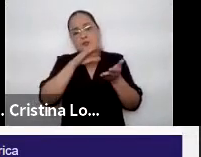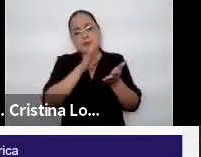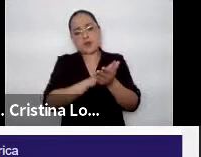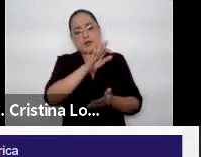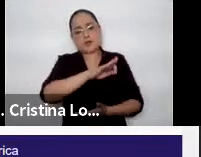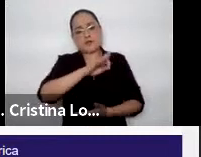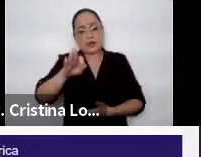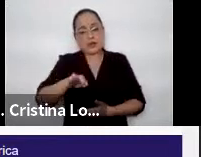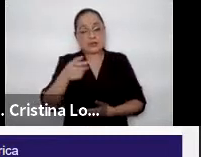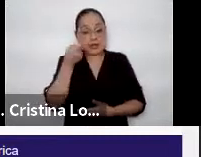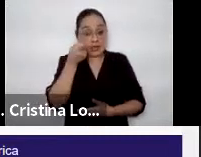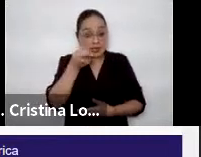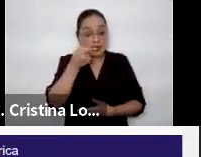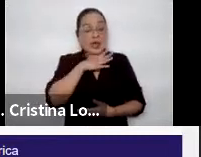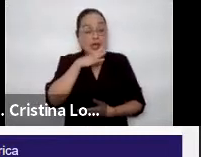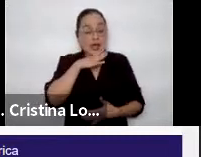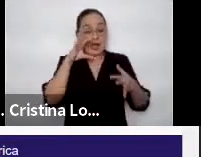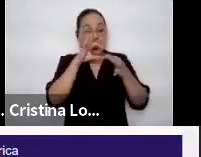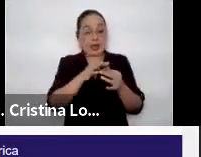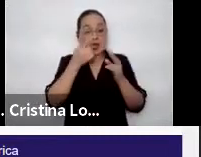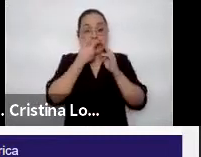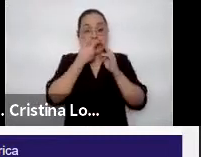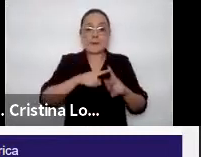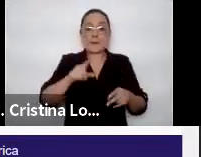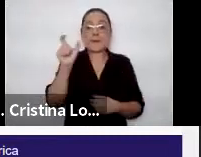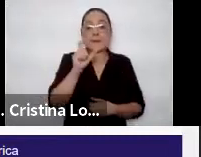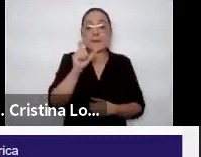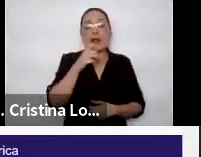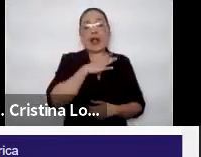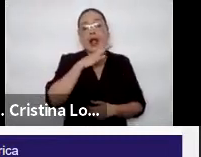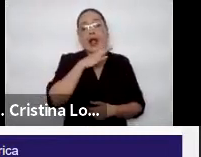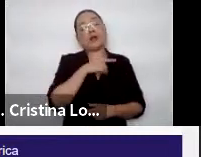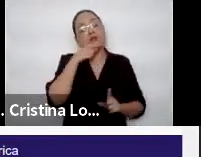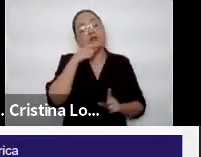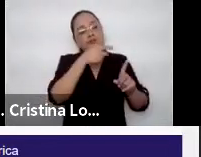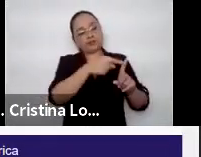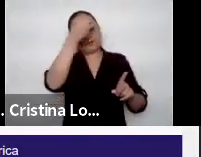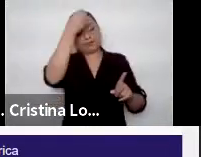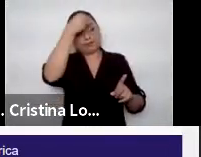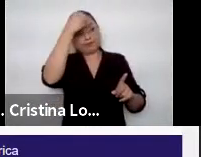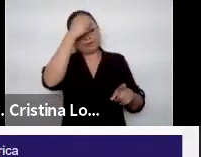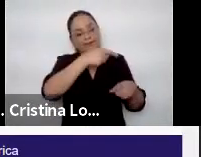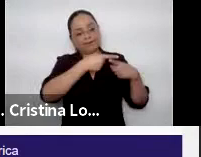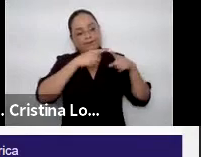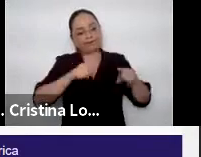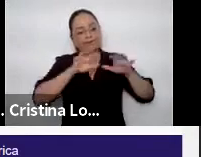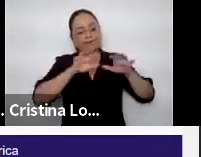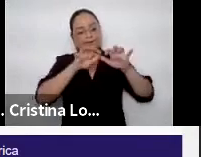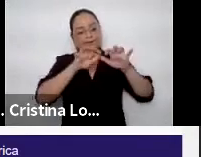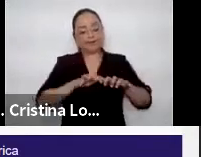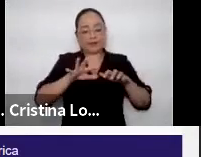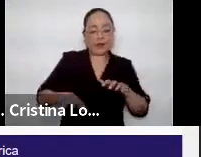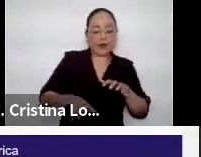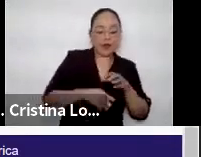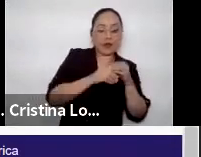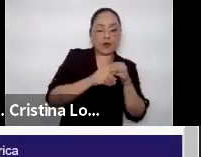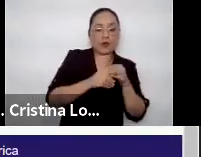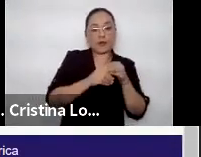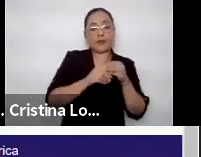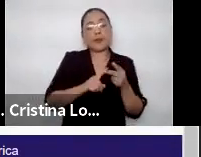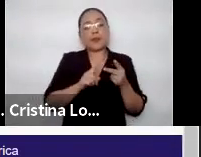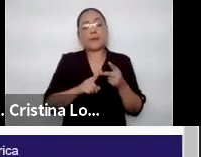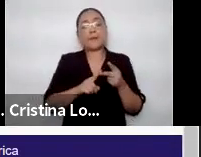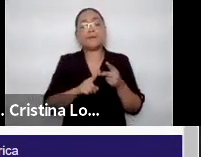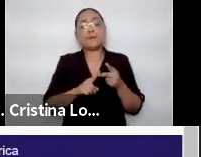caso particular, también se publica un voto concurrente de uno de los ministros y al